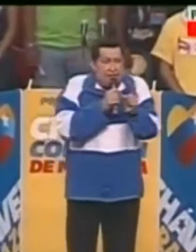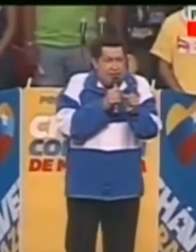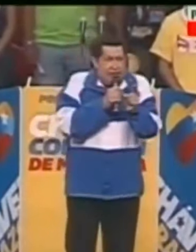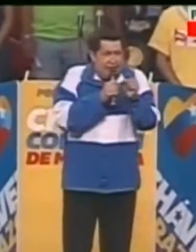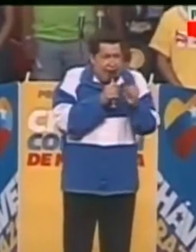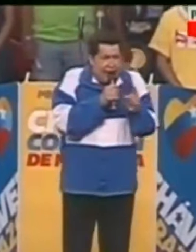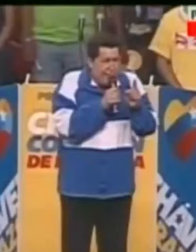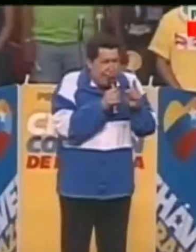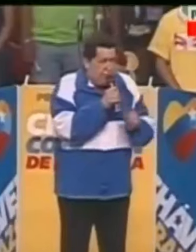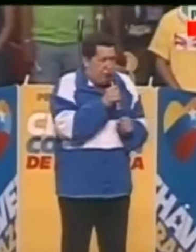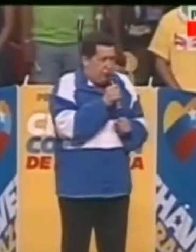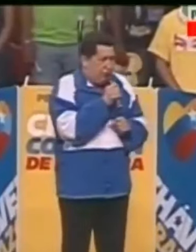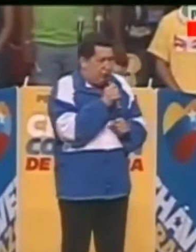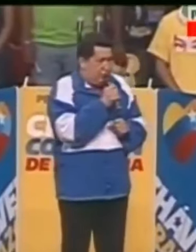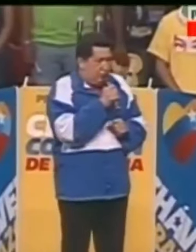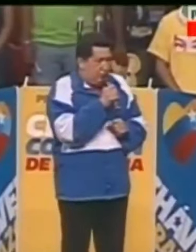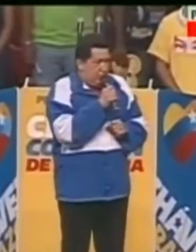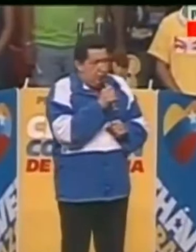Ustedes, en cambio,